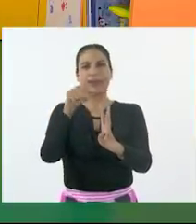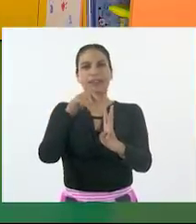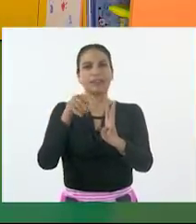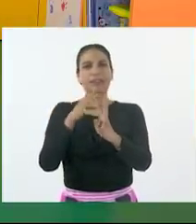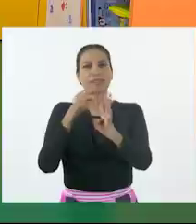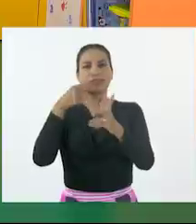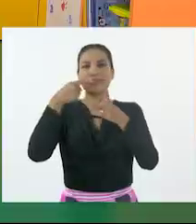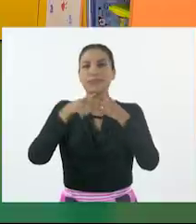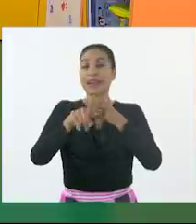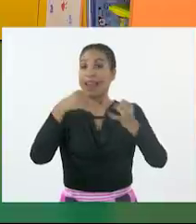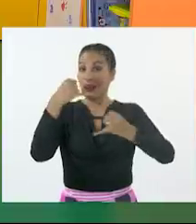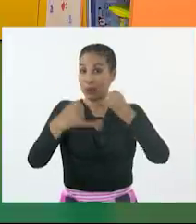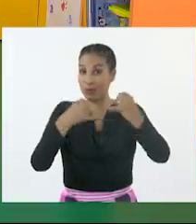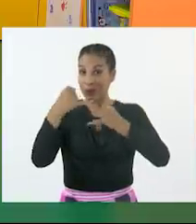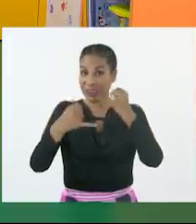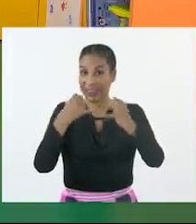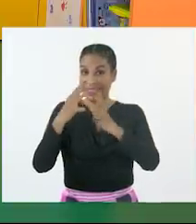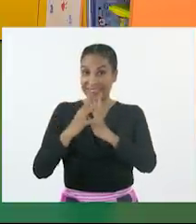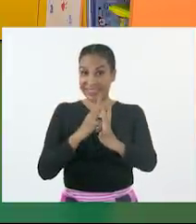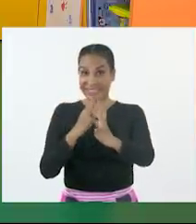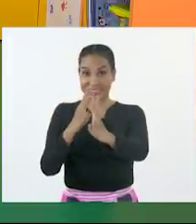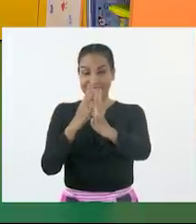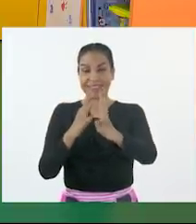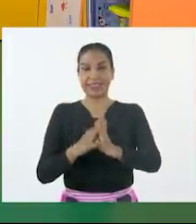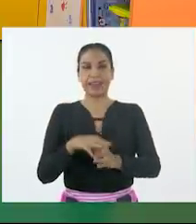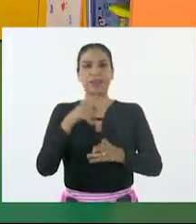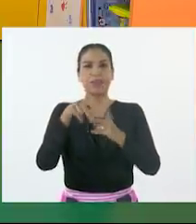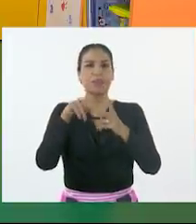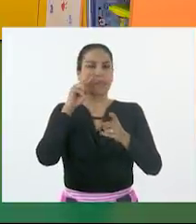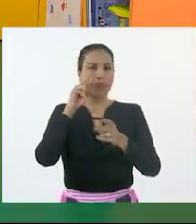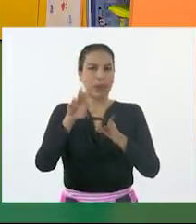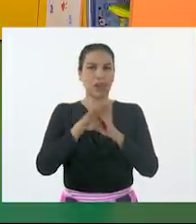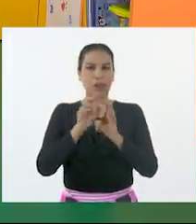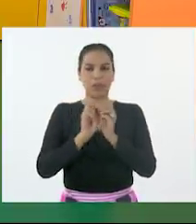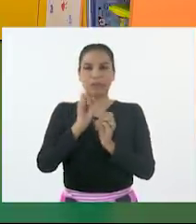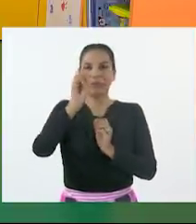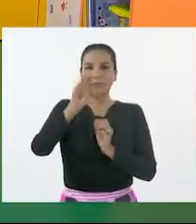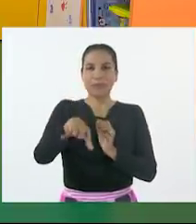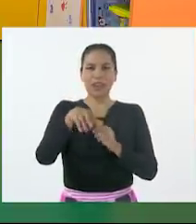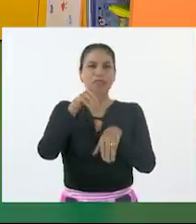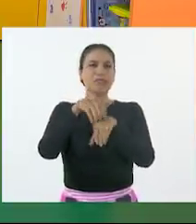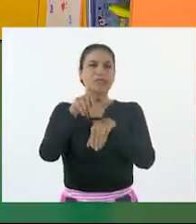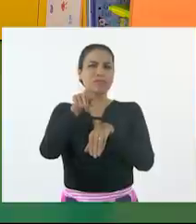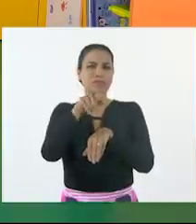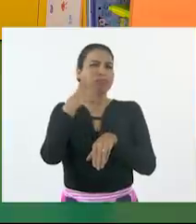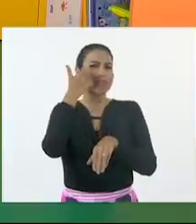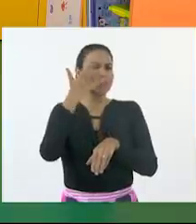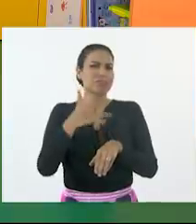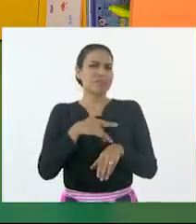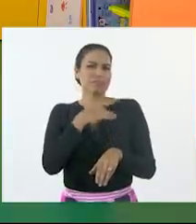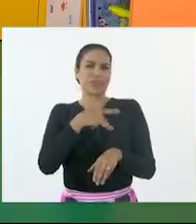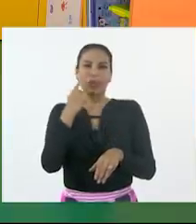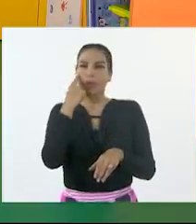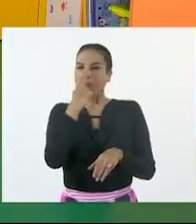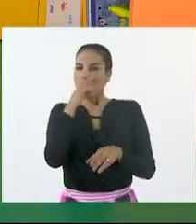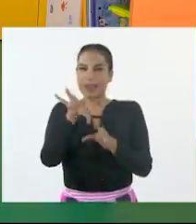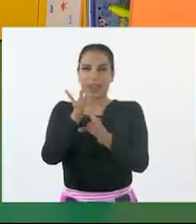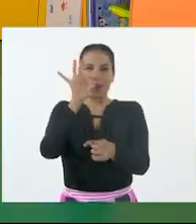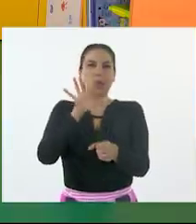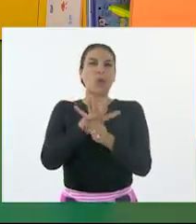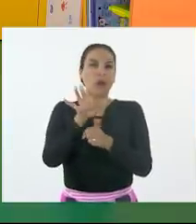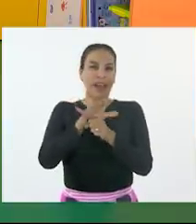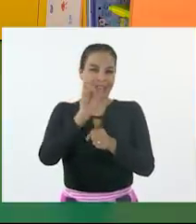que comencemos a jugar. Vas a tirar tu teja en cualquier número que elijas.